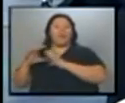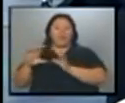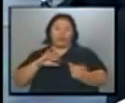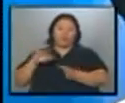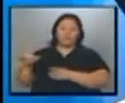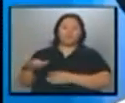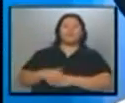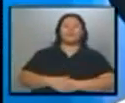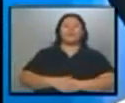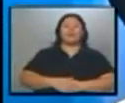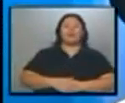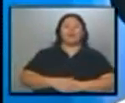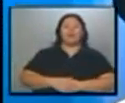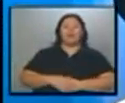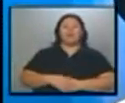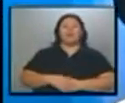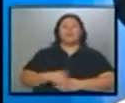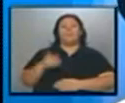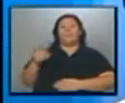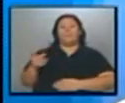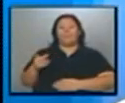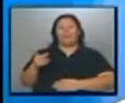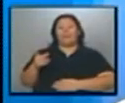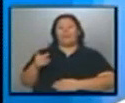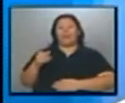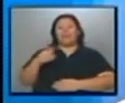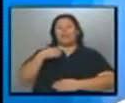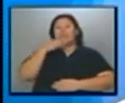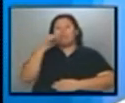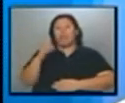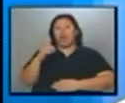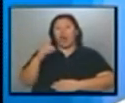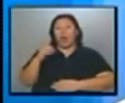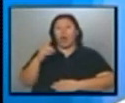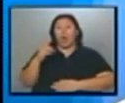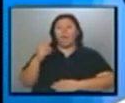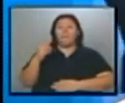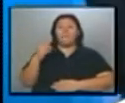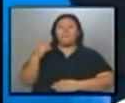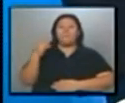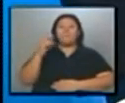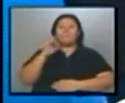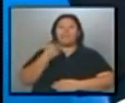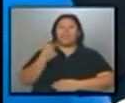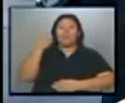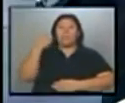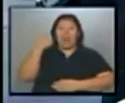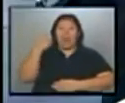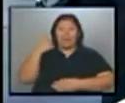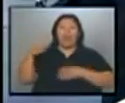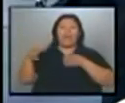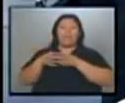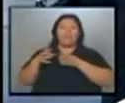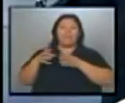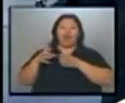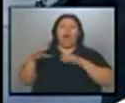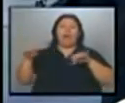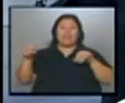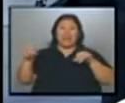el hijo de Palermo y no le va nada bien. Parece que la madre dice que le pesa el apellido. En Arsenal. Ah, ¿vos sabés quién es el papá de